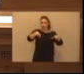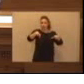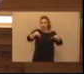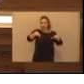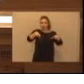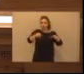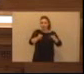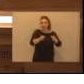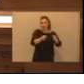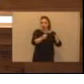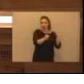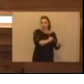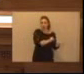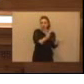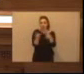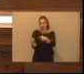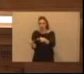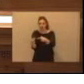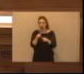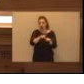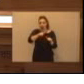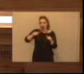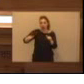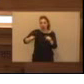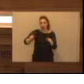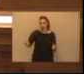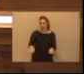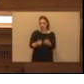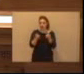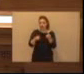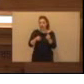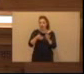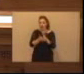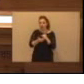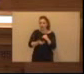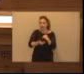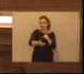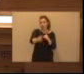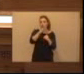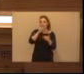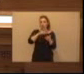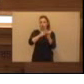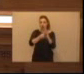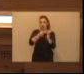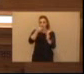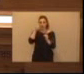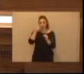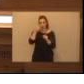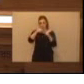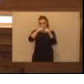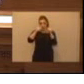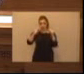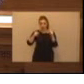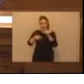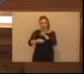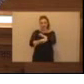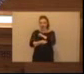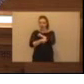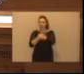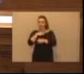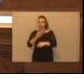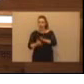el de Gijón y el de Avilés, y se constituye además como una reserva de futuro para proyectos de interés regional estratégicos que pudieran